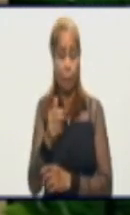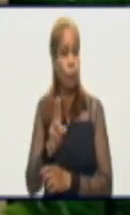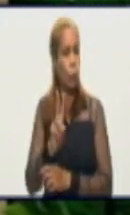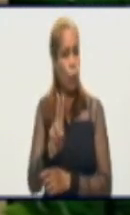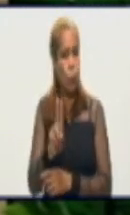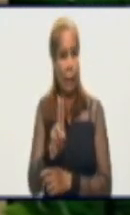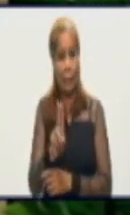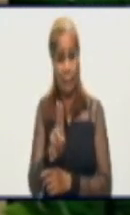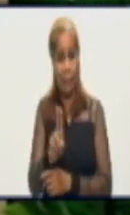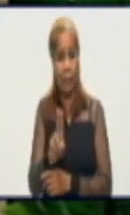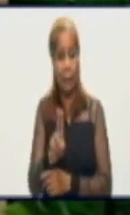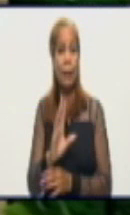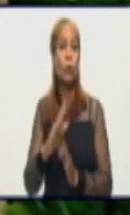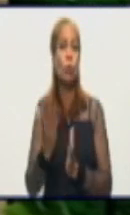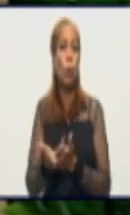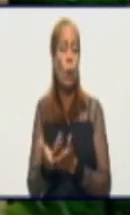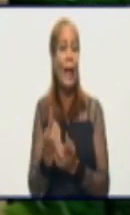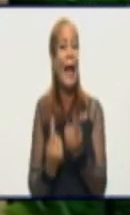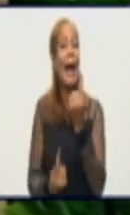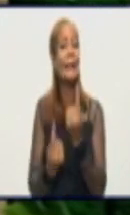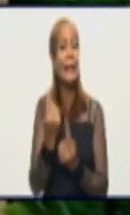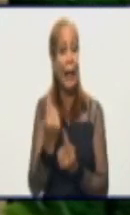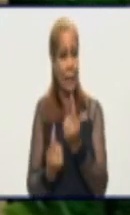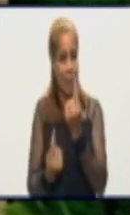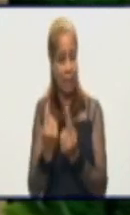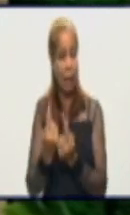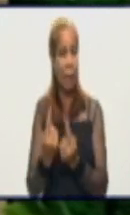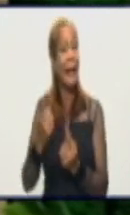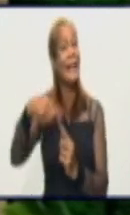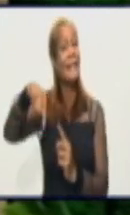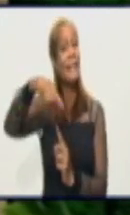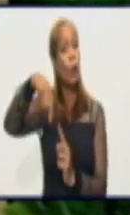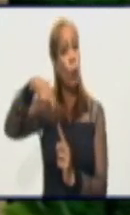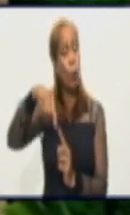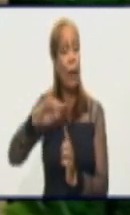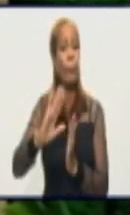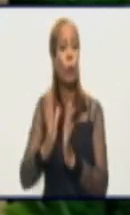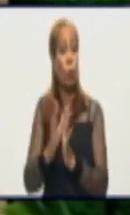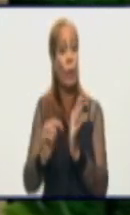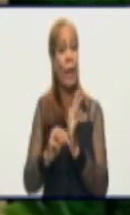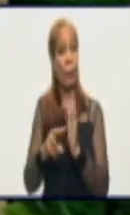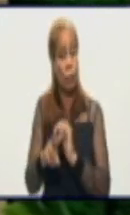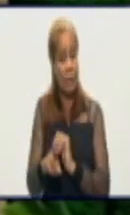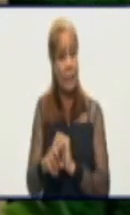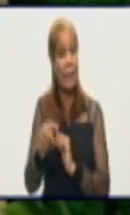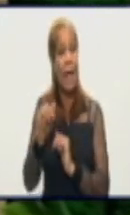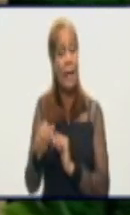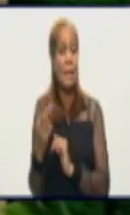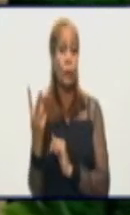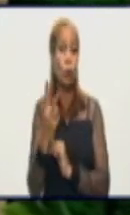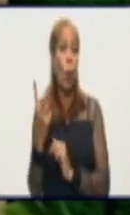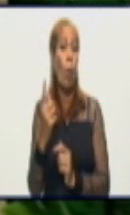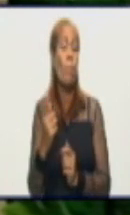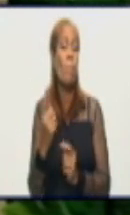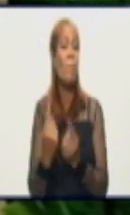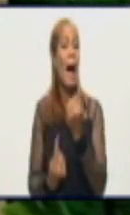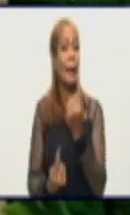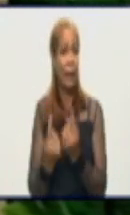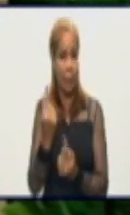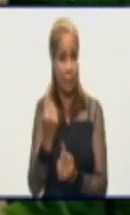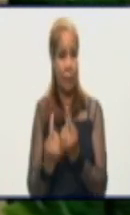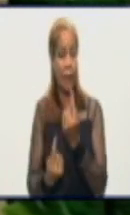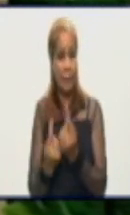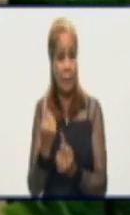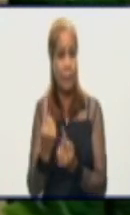rápida, las variantes que hoy circulan por nuestra provincia. Dos variantes que son altamente contagiosas en comparación